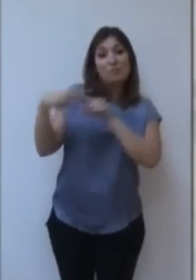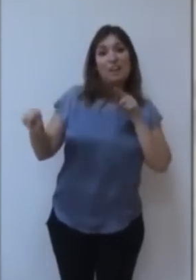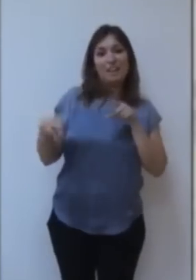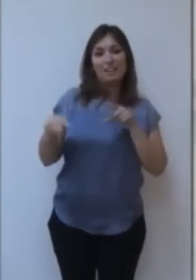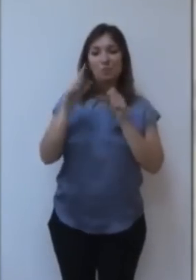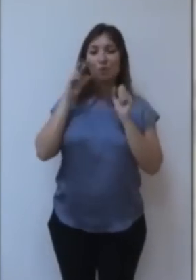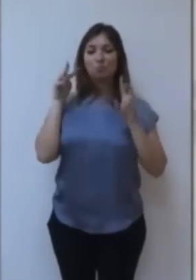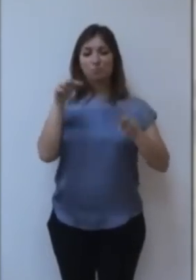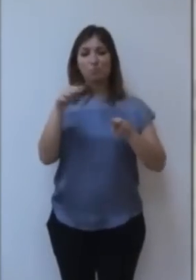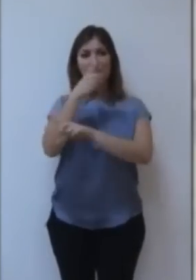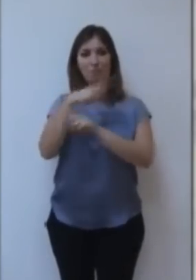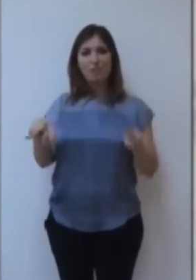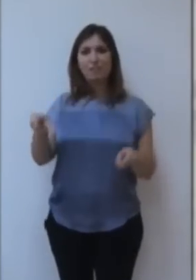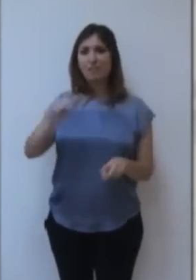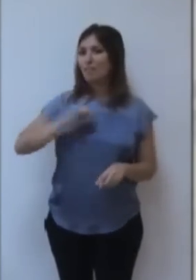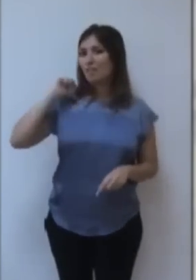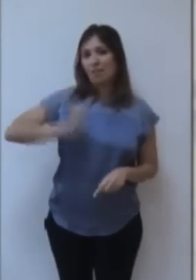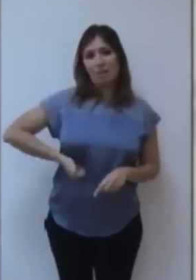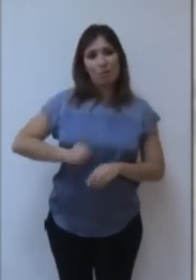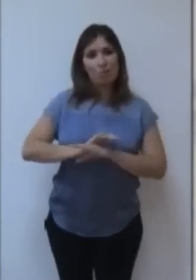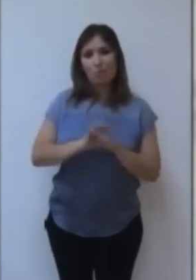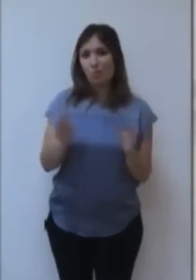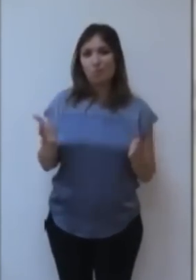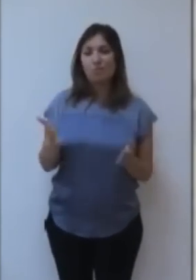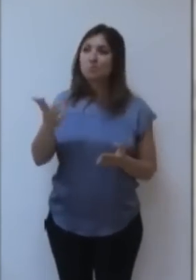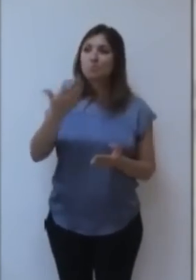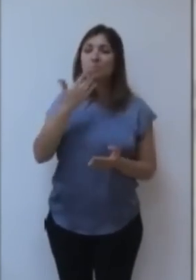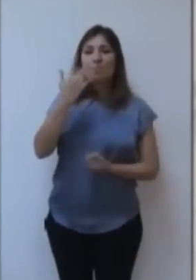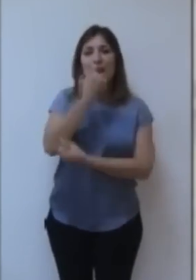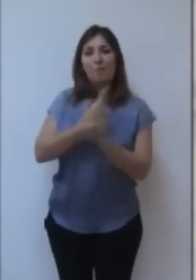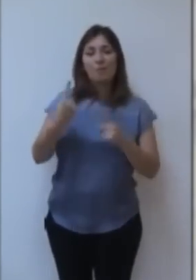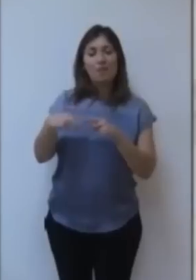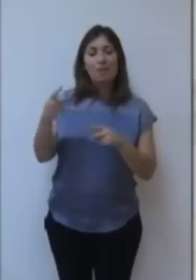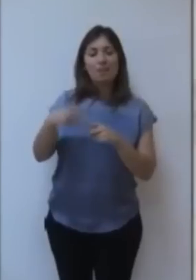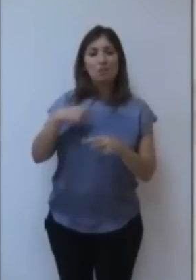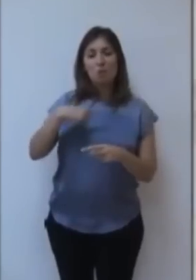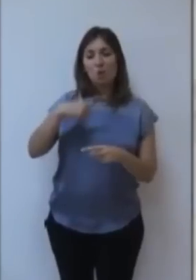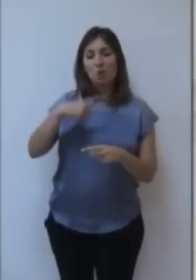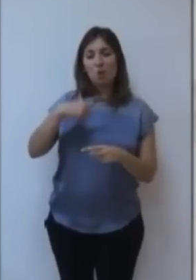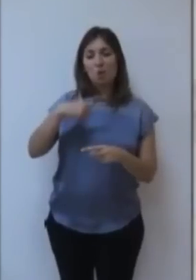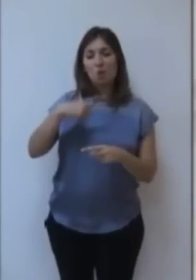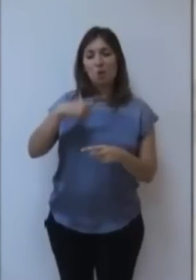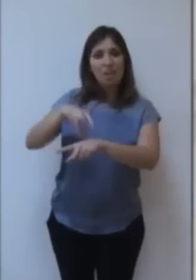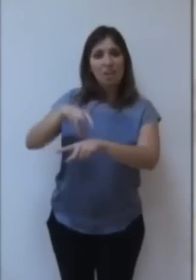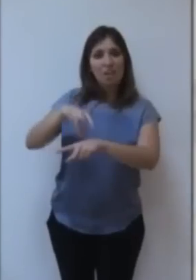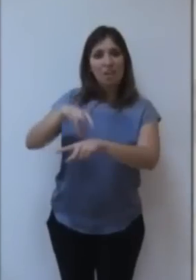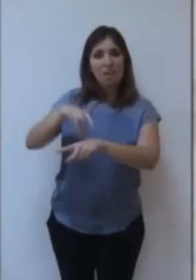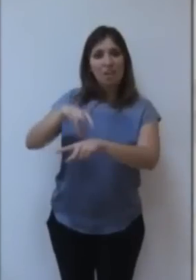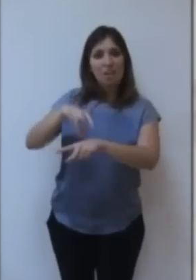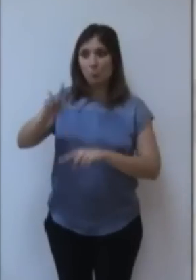puntos de vista distintos, que a veces son muy enriquecedores porque no te planteas a veces cosas que ellos se plantean, y eso es una aportación,